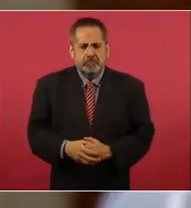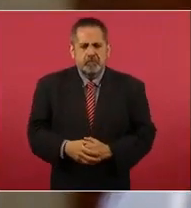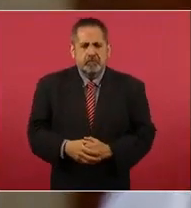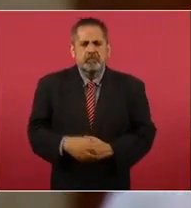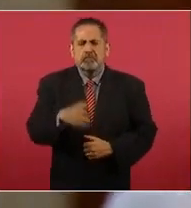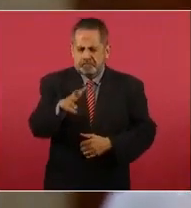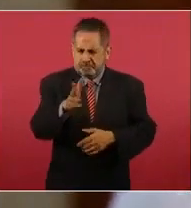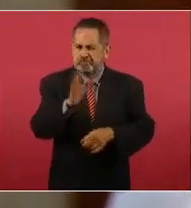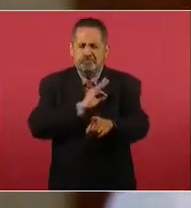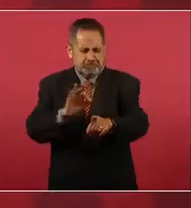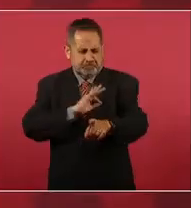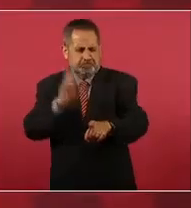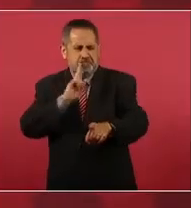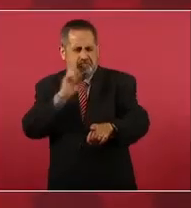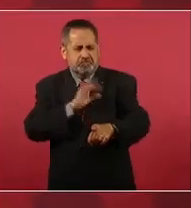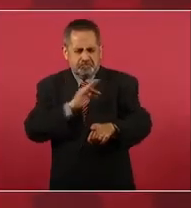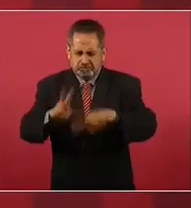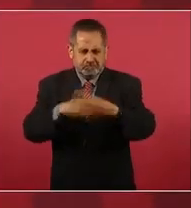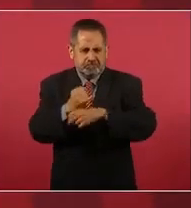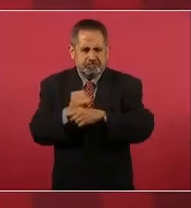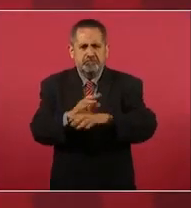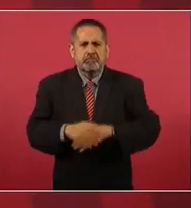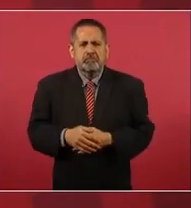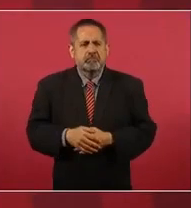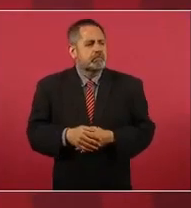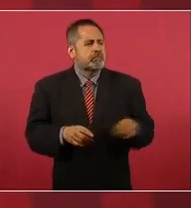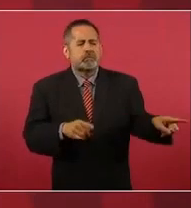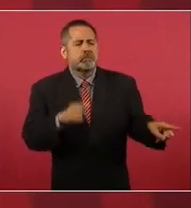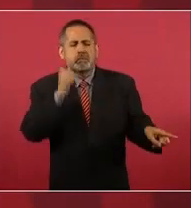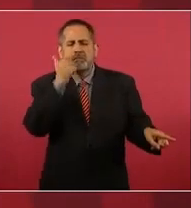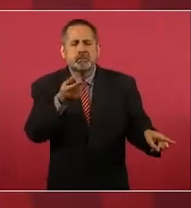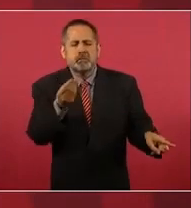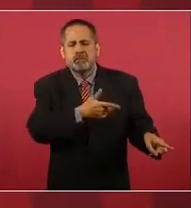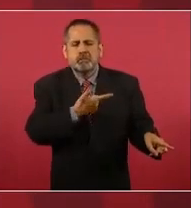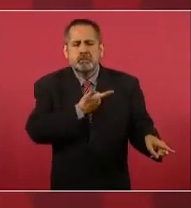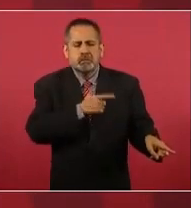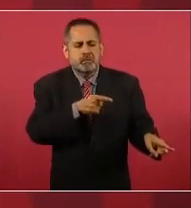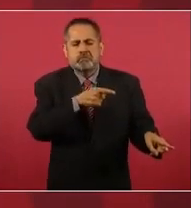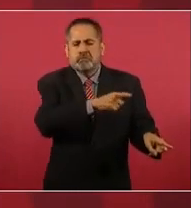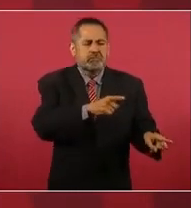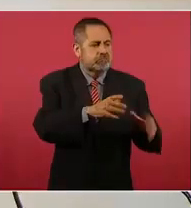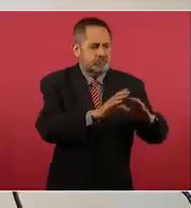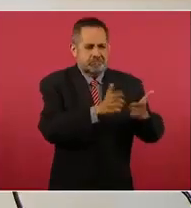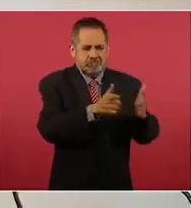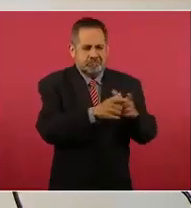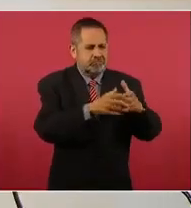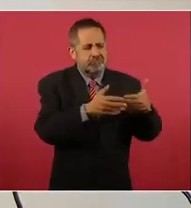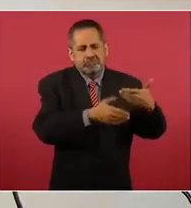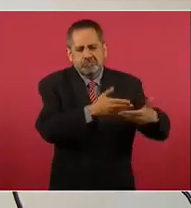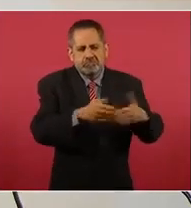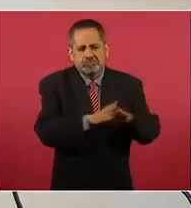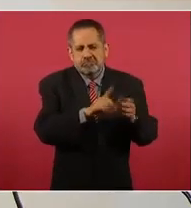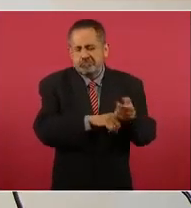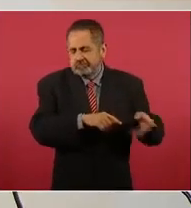ahora se puede, porque aunque no les guste a los conservadores y a voceros y